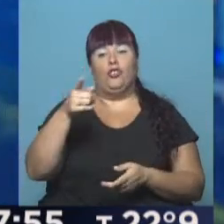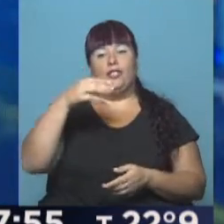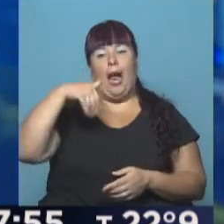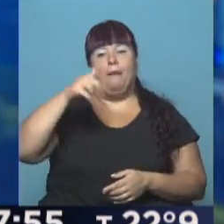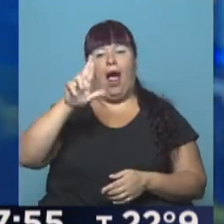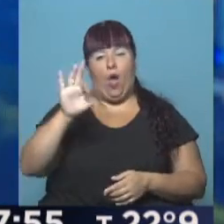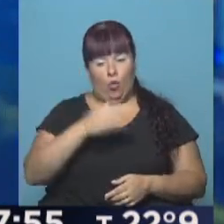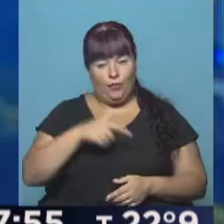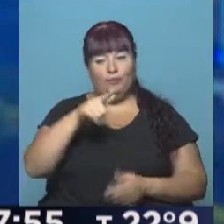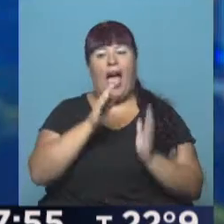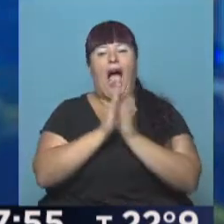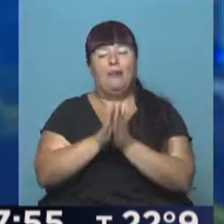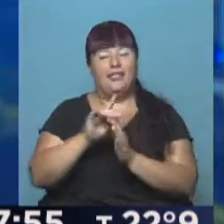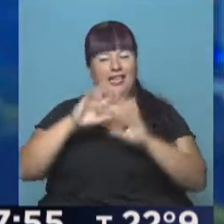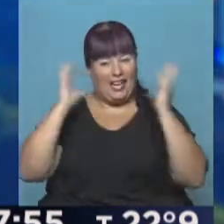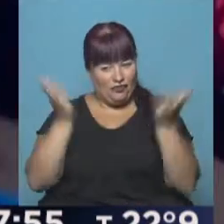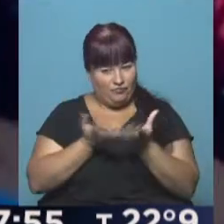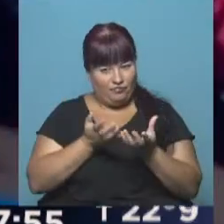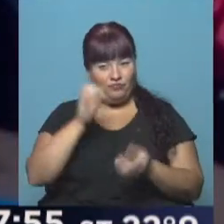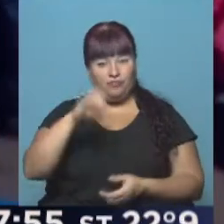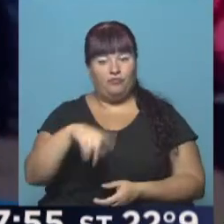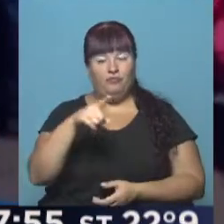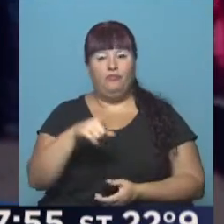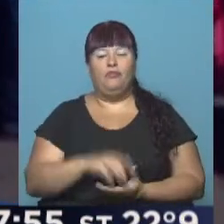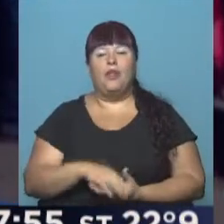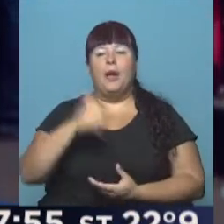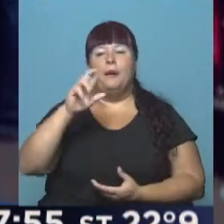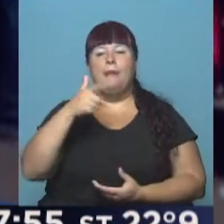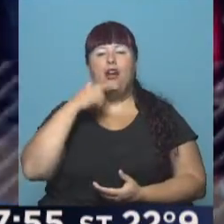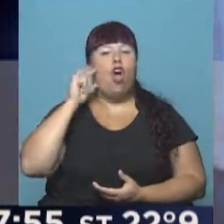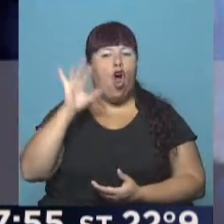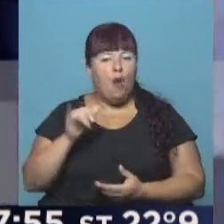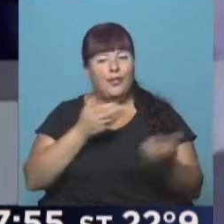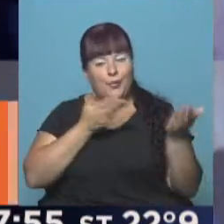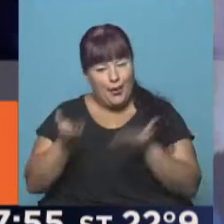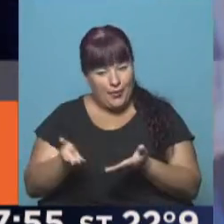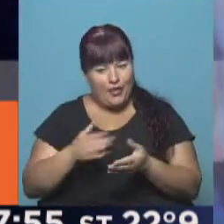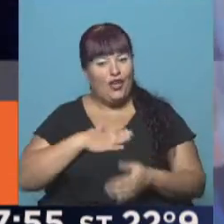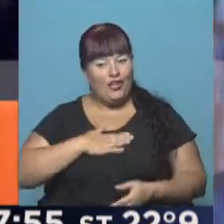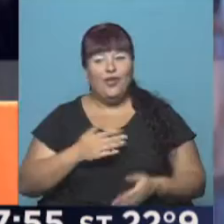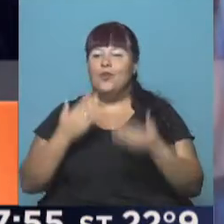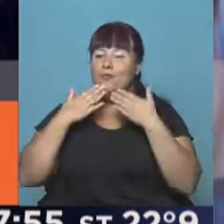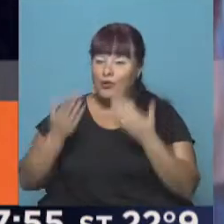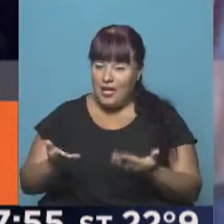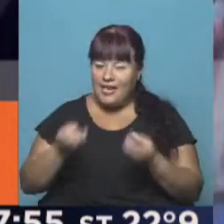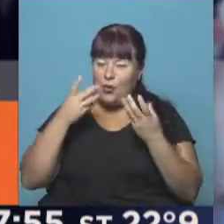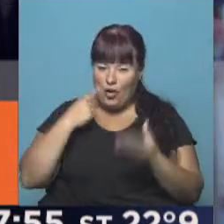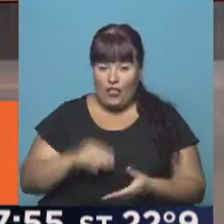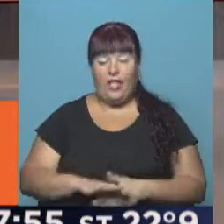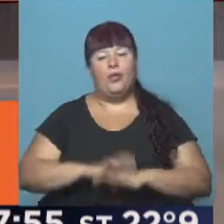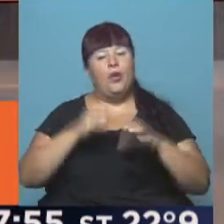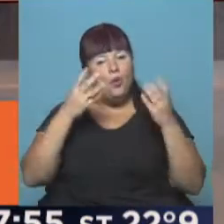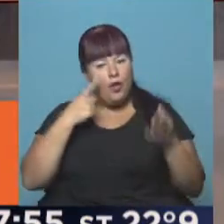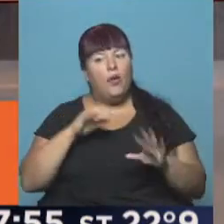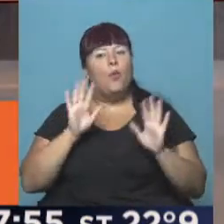Con nosotros de Amnistía Internacional está con Marcos Gómez. Marcos, bienvenido, un placer. Muchísimas gracias, buenos días. Buenos